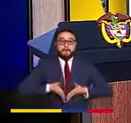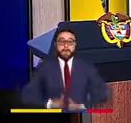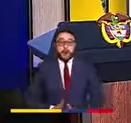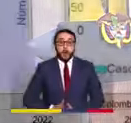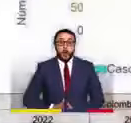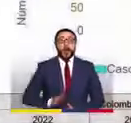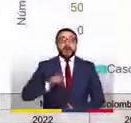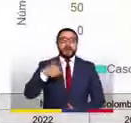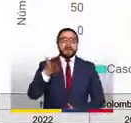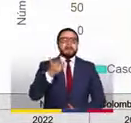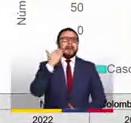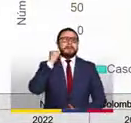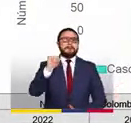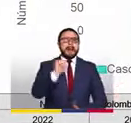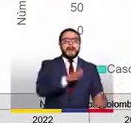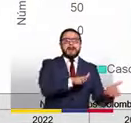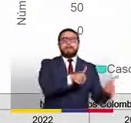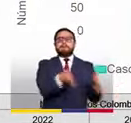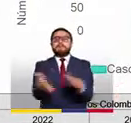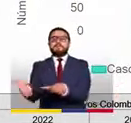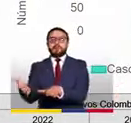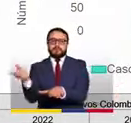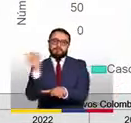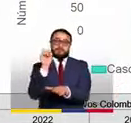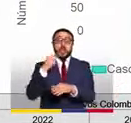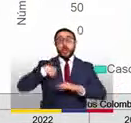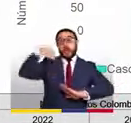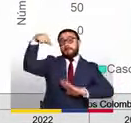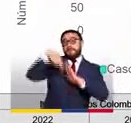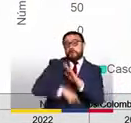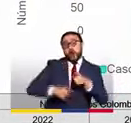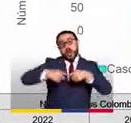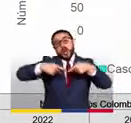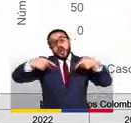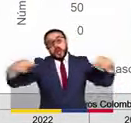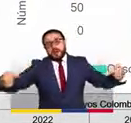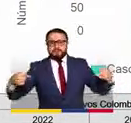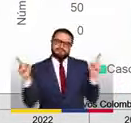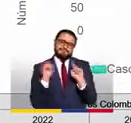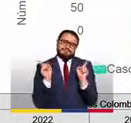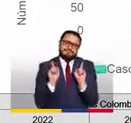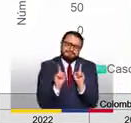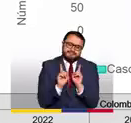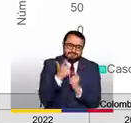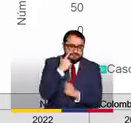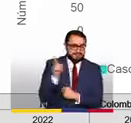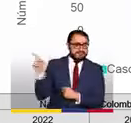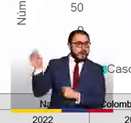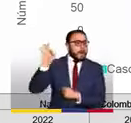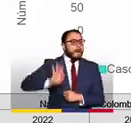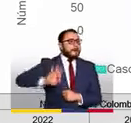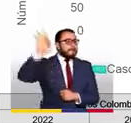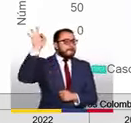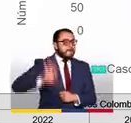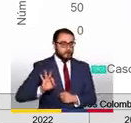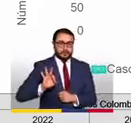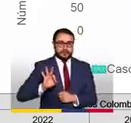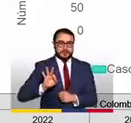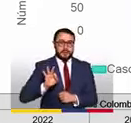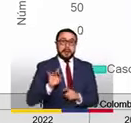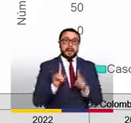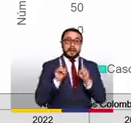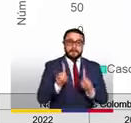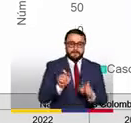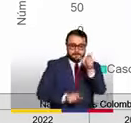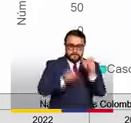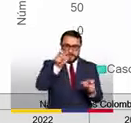No lo explicaré a profundidad. La razón es básicamente un porcentaje, pero del número de casos respecto